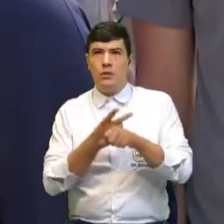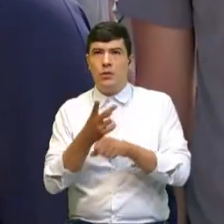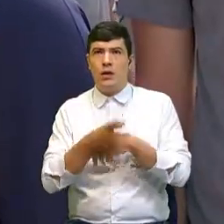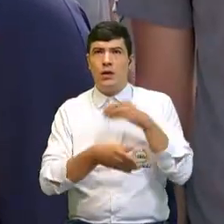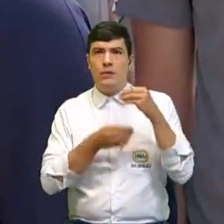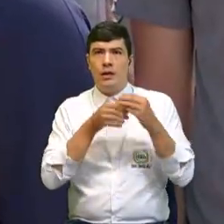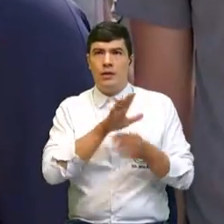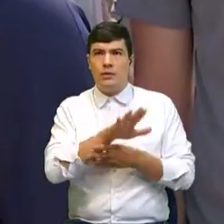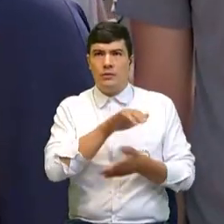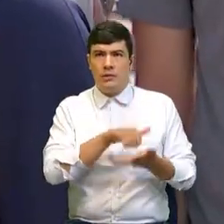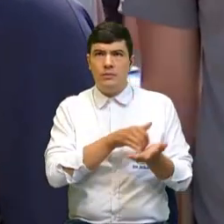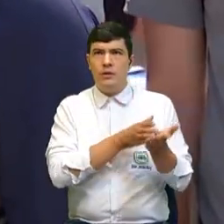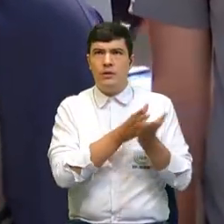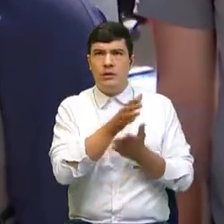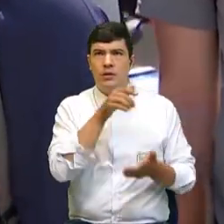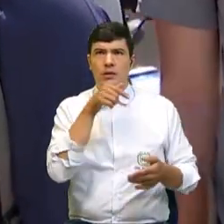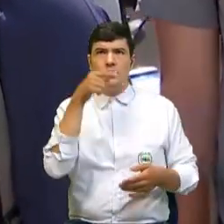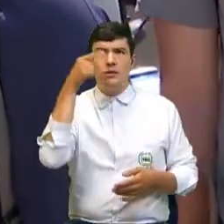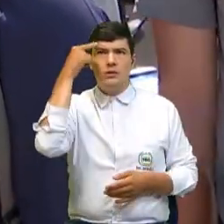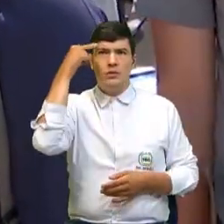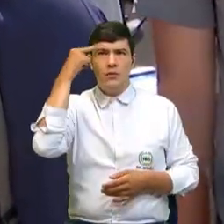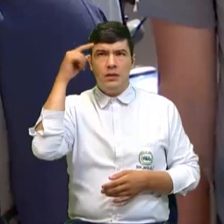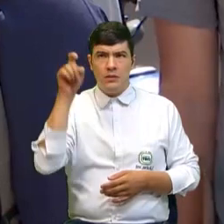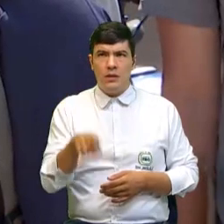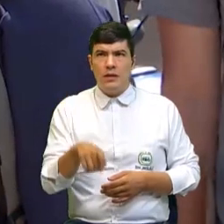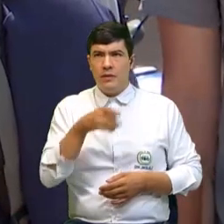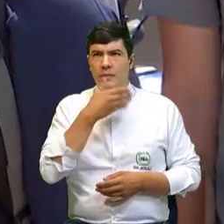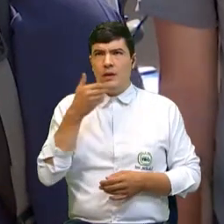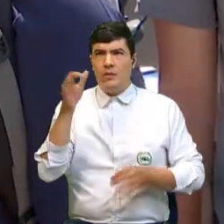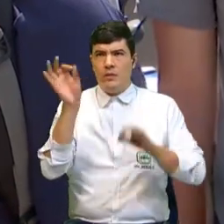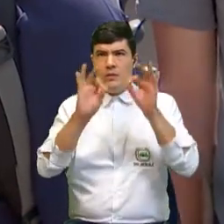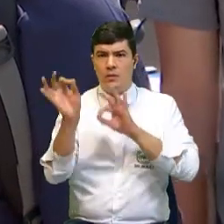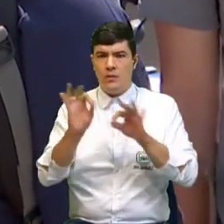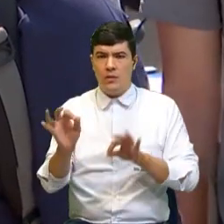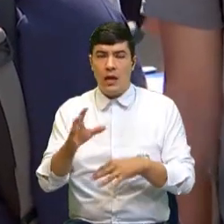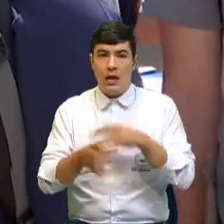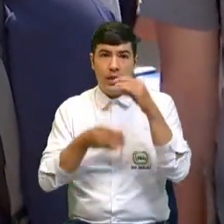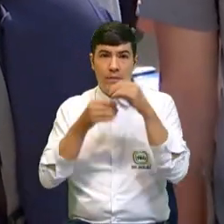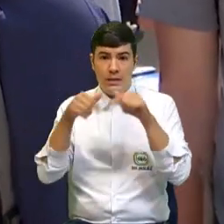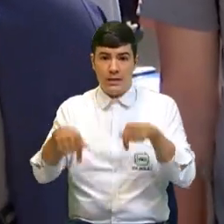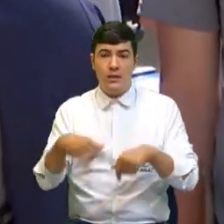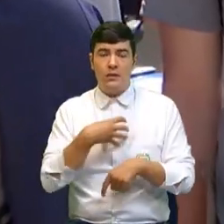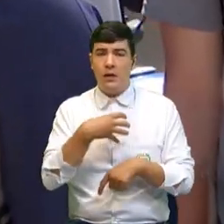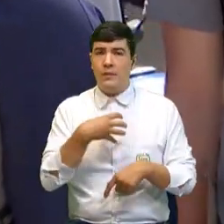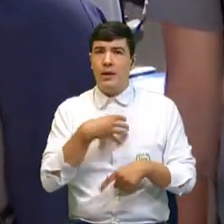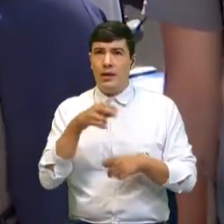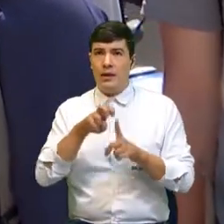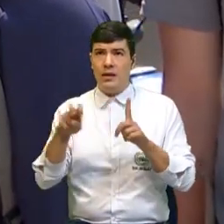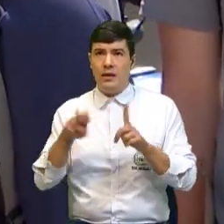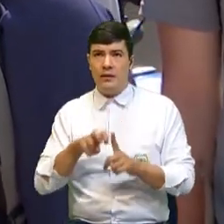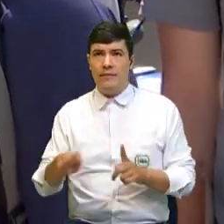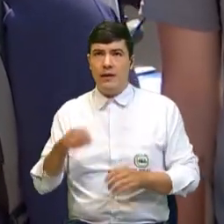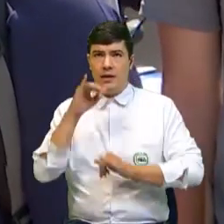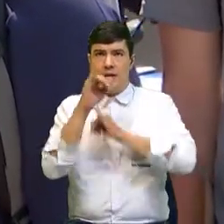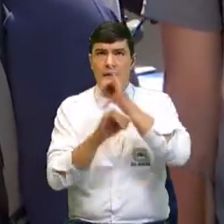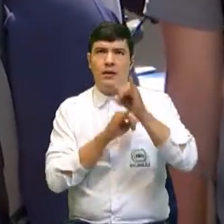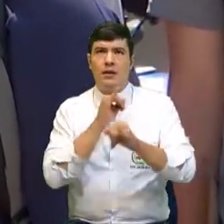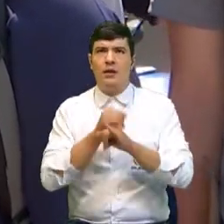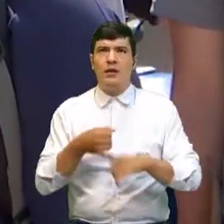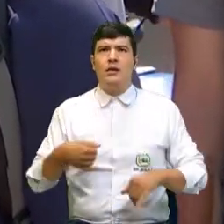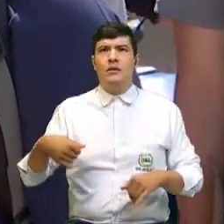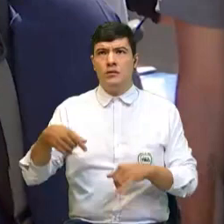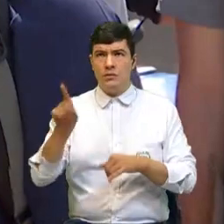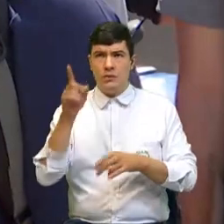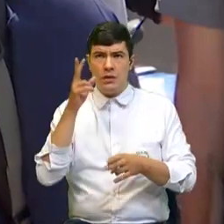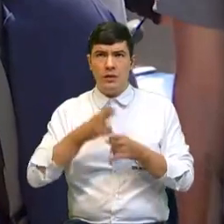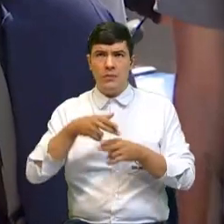y todas tienen los mismos antes yo pienso que debe haber una mejor organización para esto hermanos sobre todo que es un campeonato a nivel internacional y ese